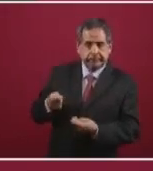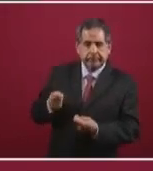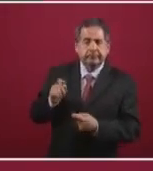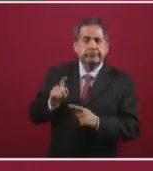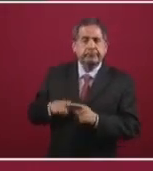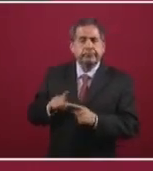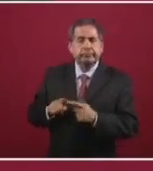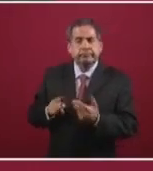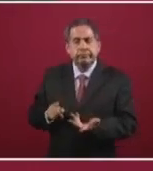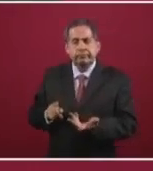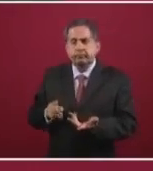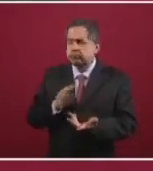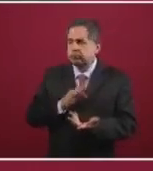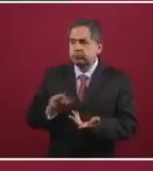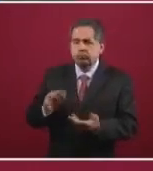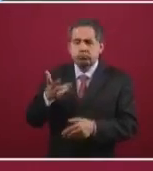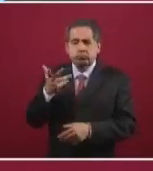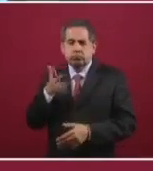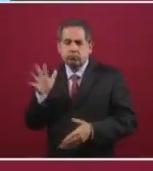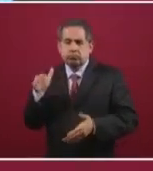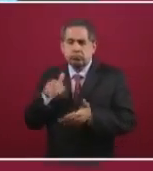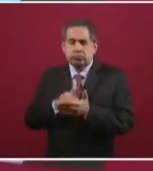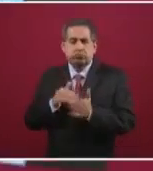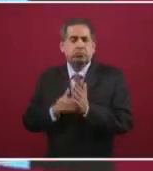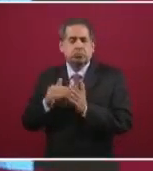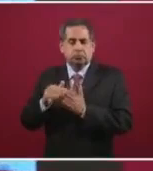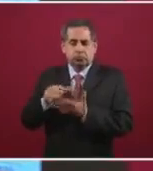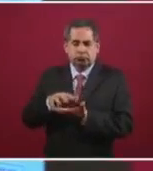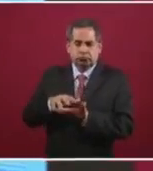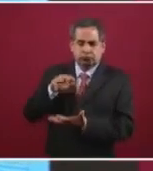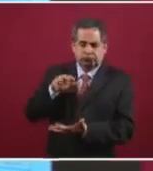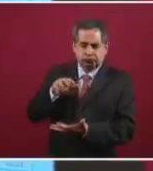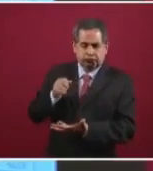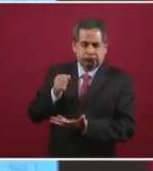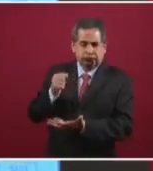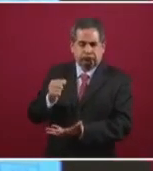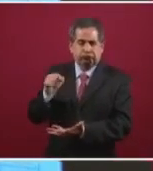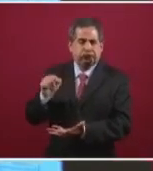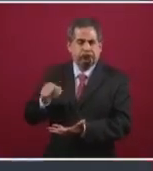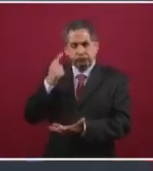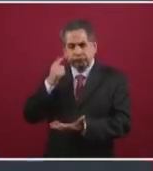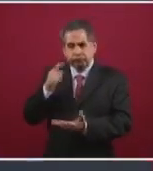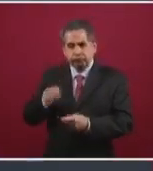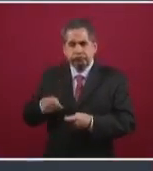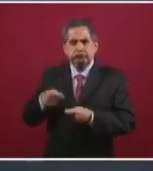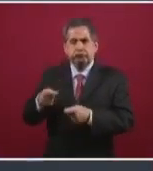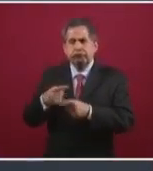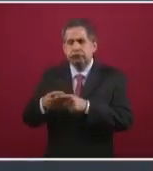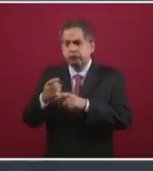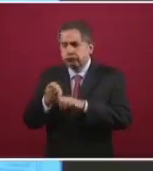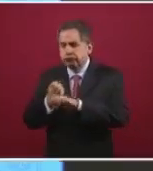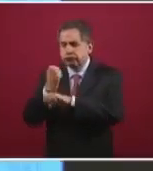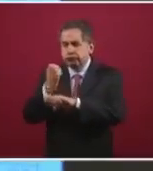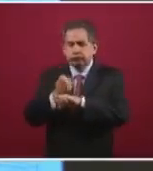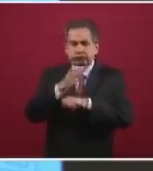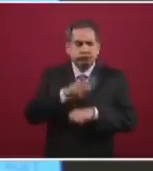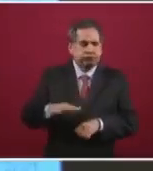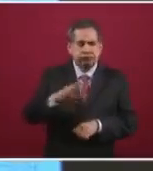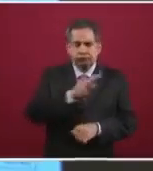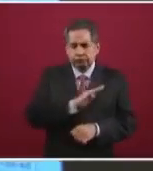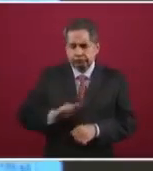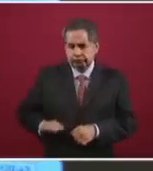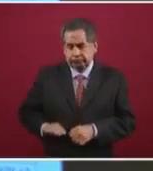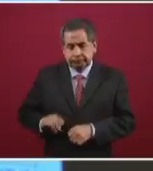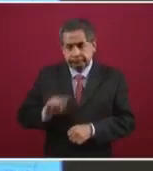que es de alrededor de 10,000 millones, que va a estados y municipios,